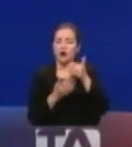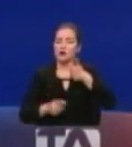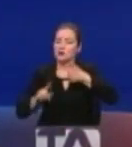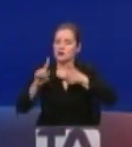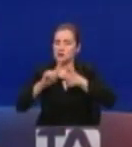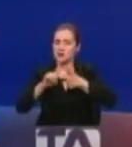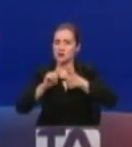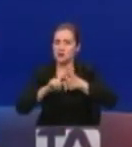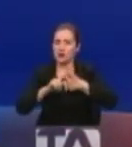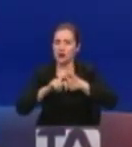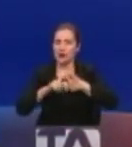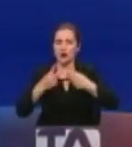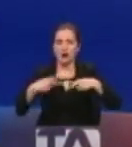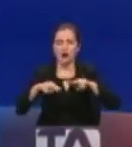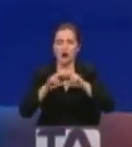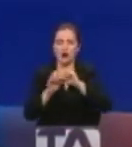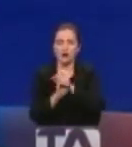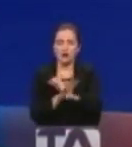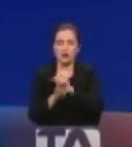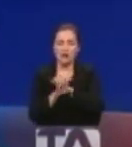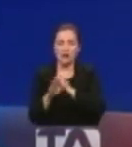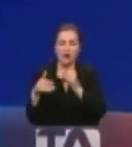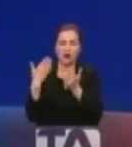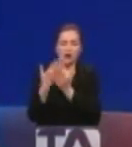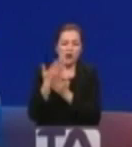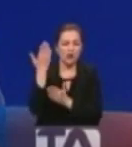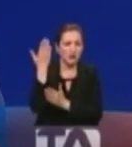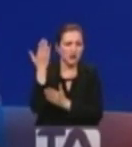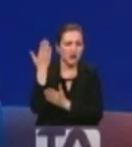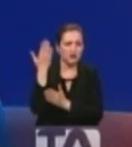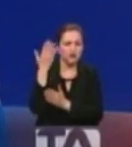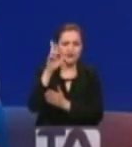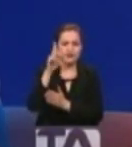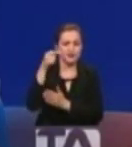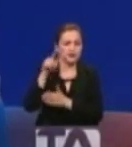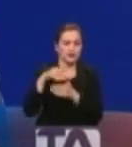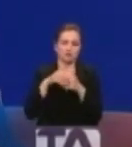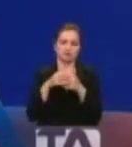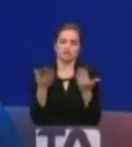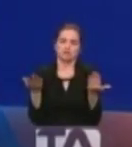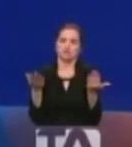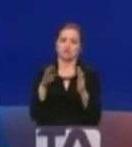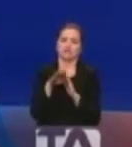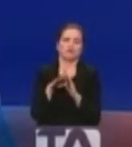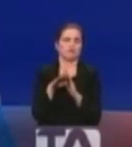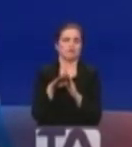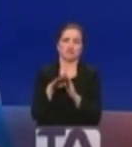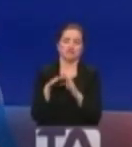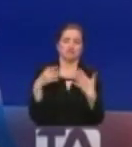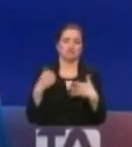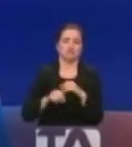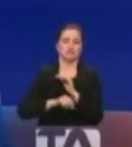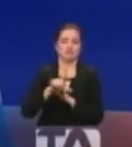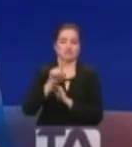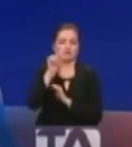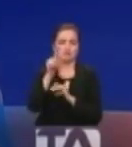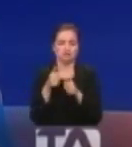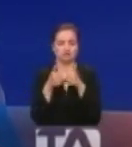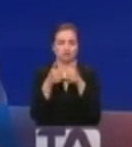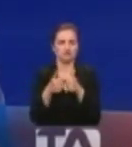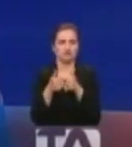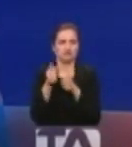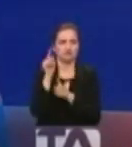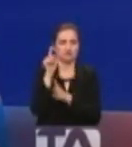uno, el costo de una campaña electoral para llegar a la alcaldía de Quito no baja de $3 millones. Un solo candidato